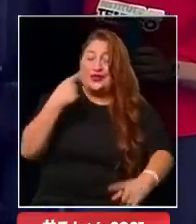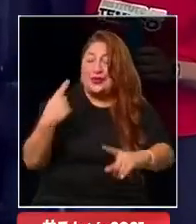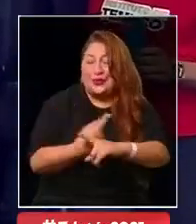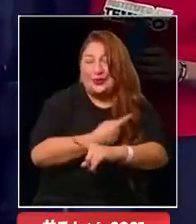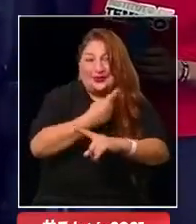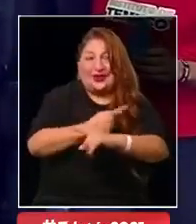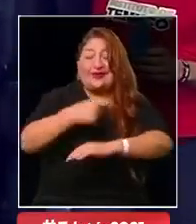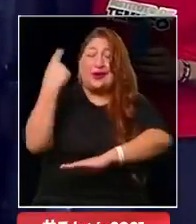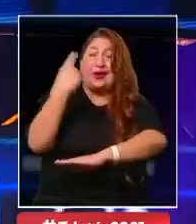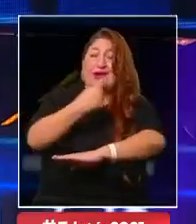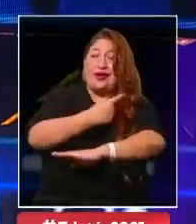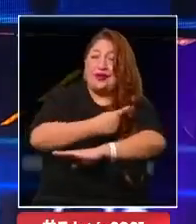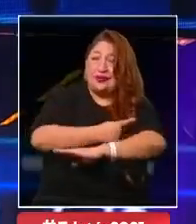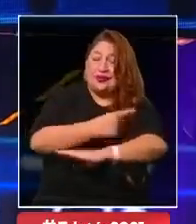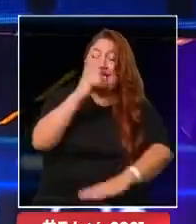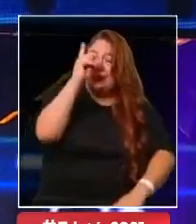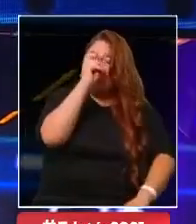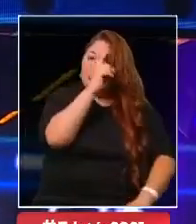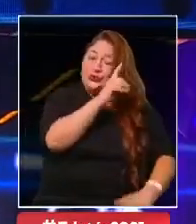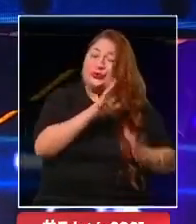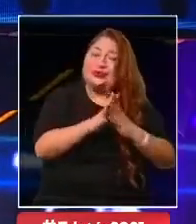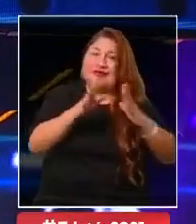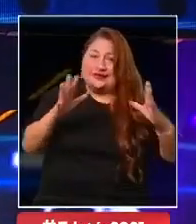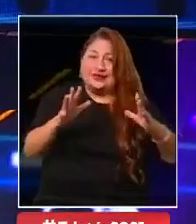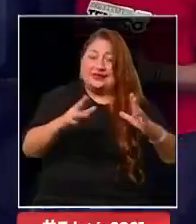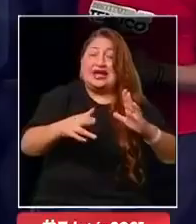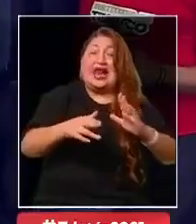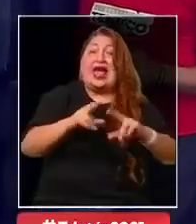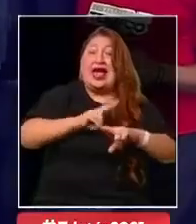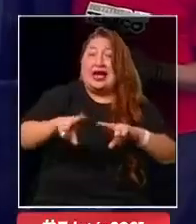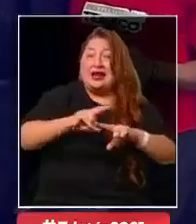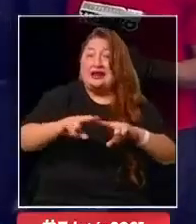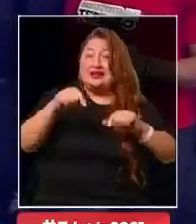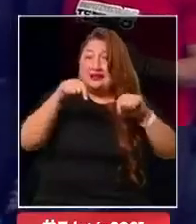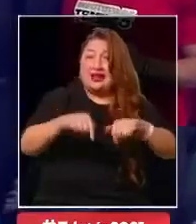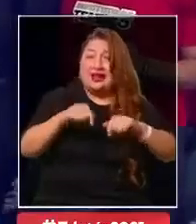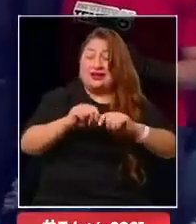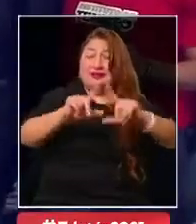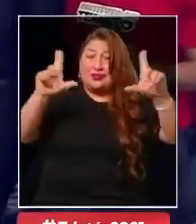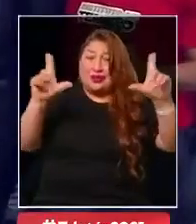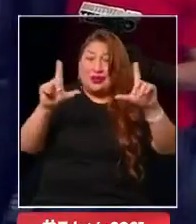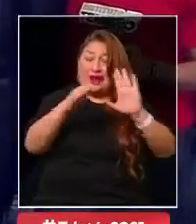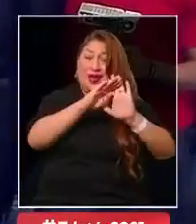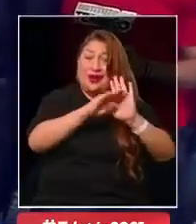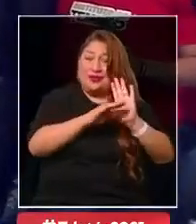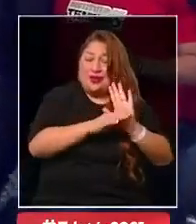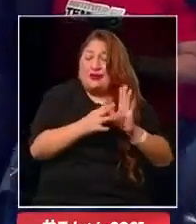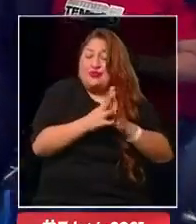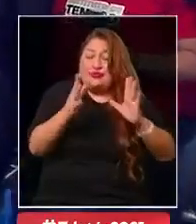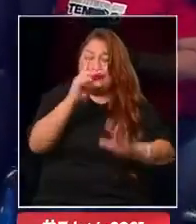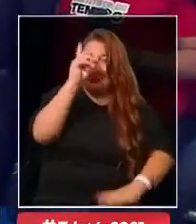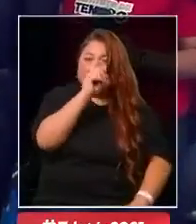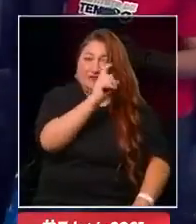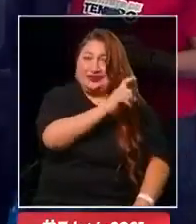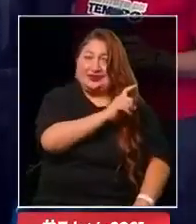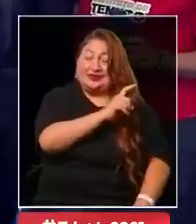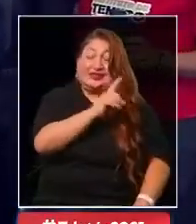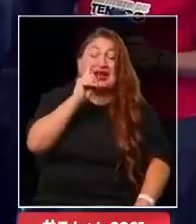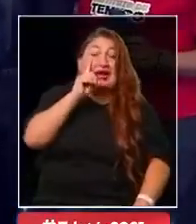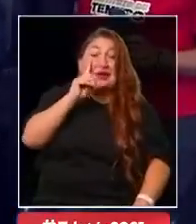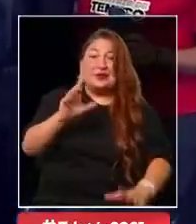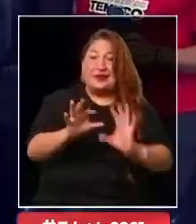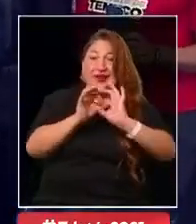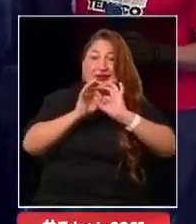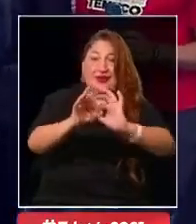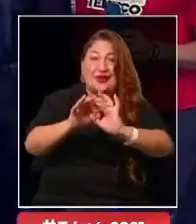una jornada muy difícil hacer este programa fue sumamente complicado y gracias a la